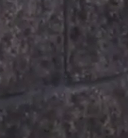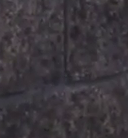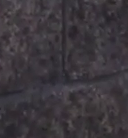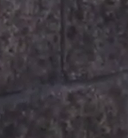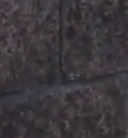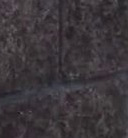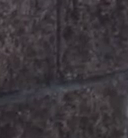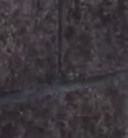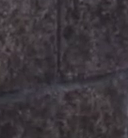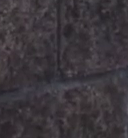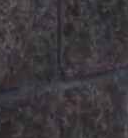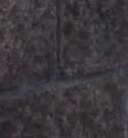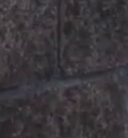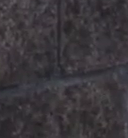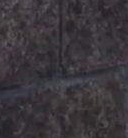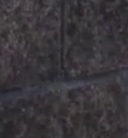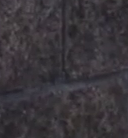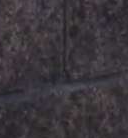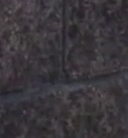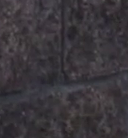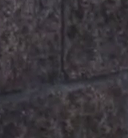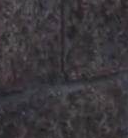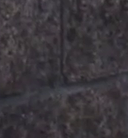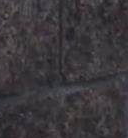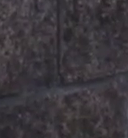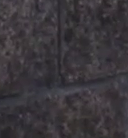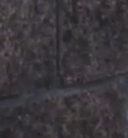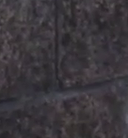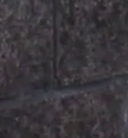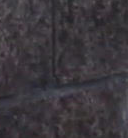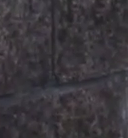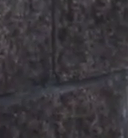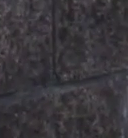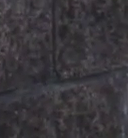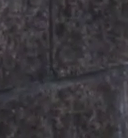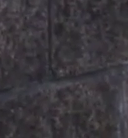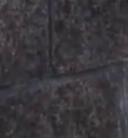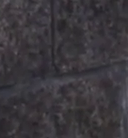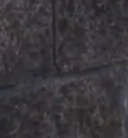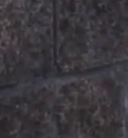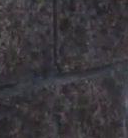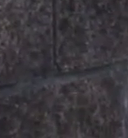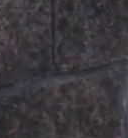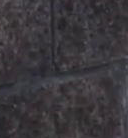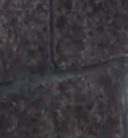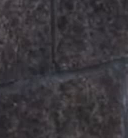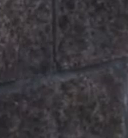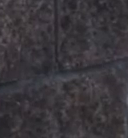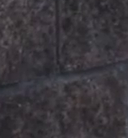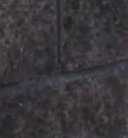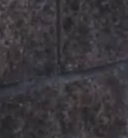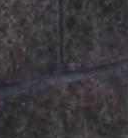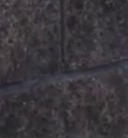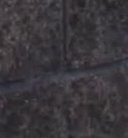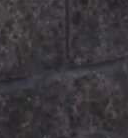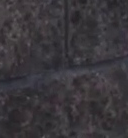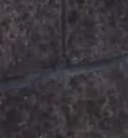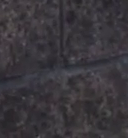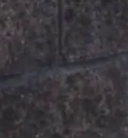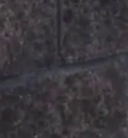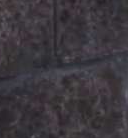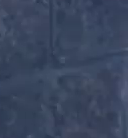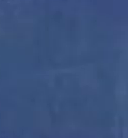todo lo que esté al alcance del del tribunal verdad para que para que todo vaya